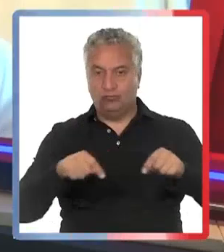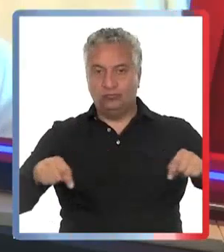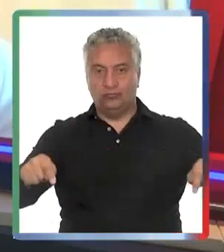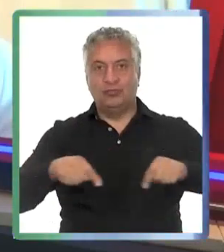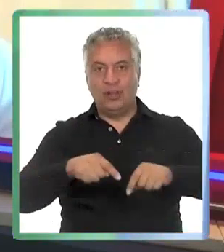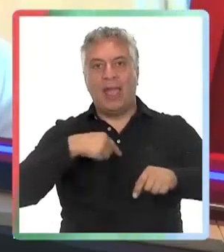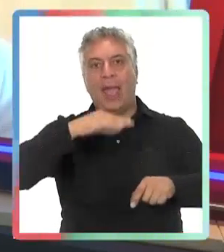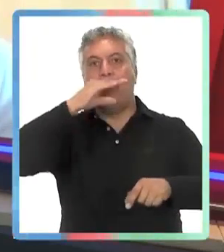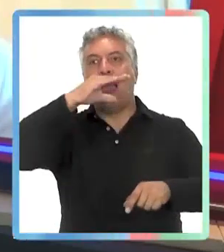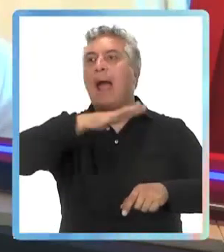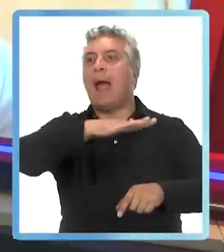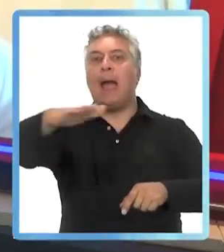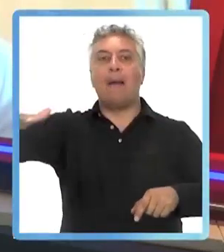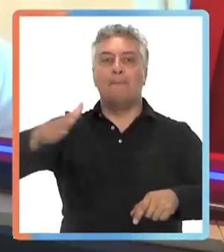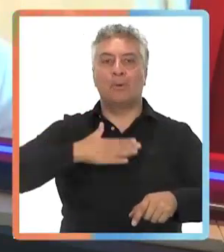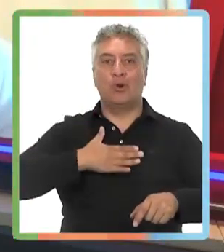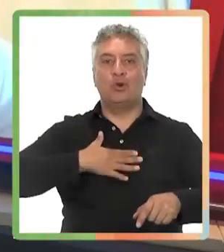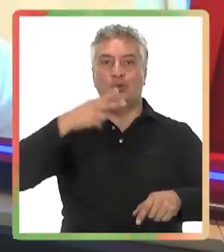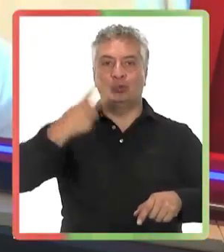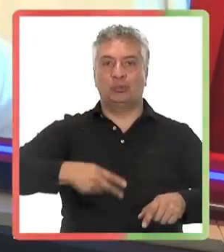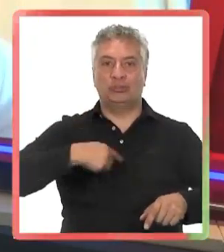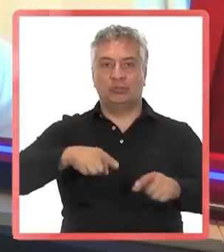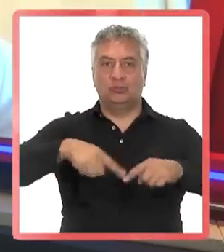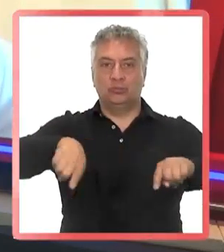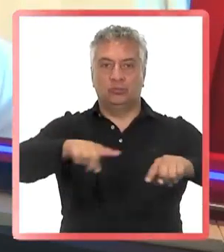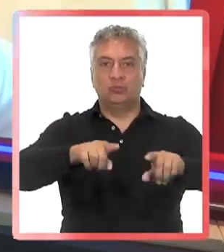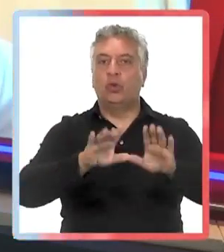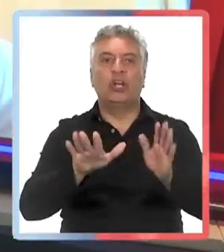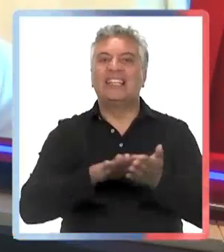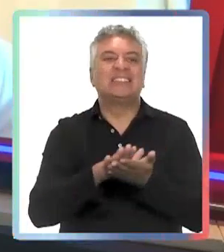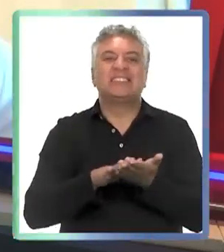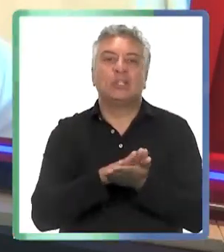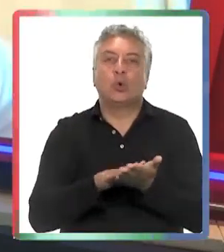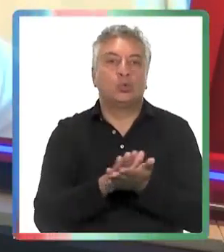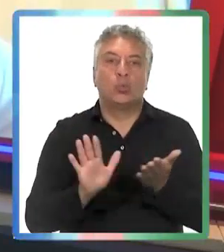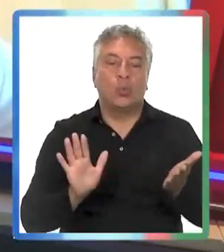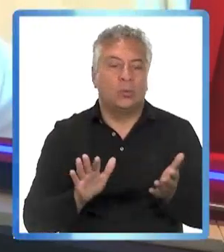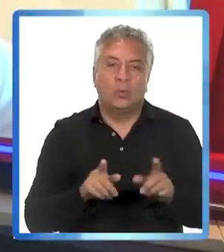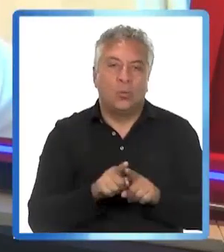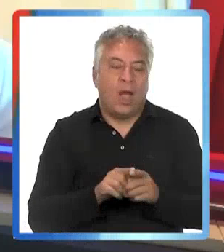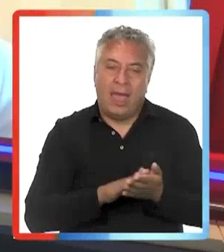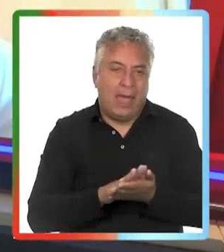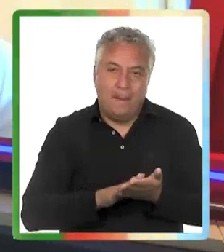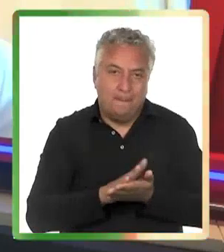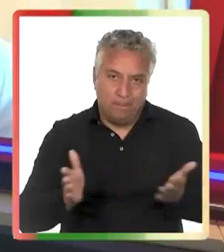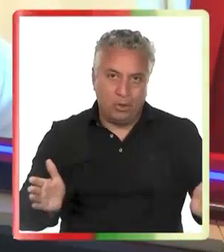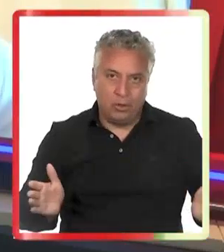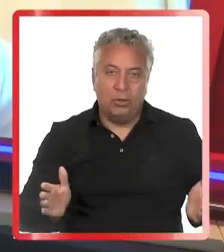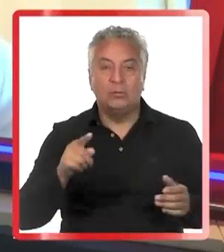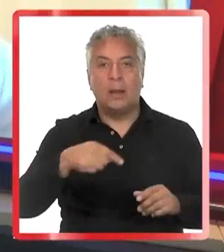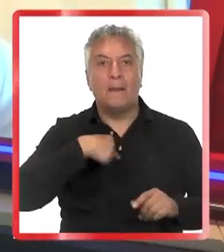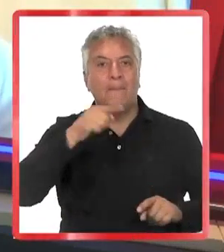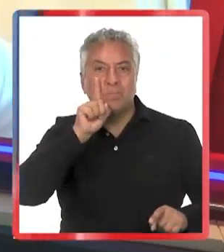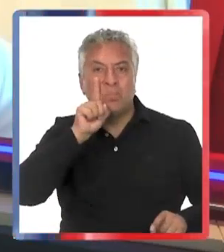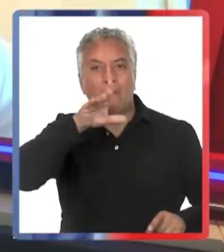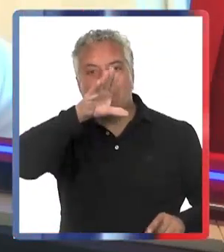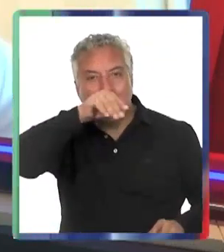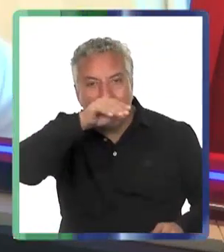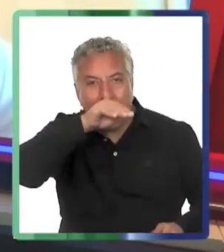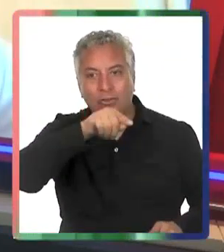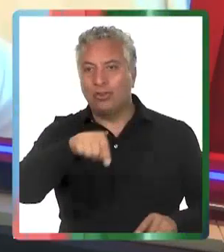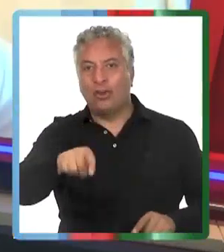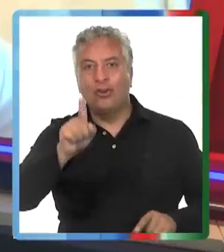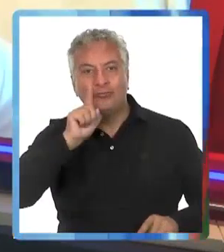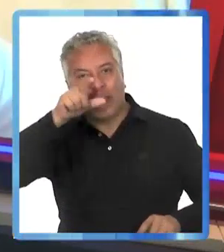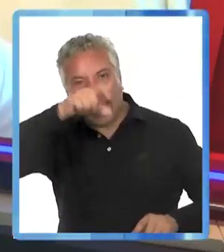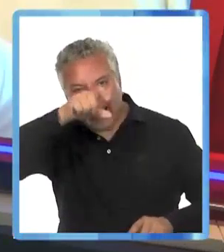ejemplo, si yo tengo un corral en mi campo, por ejemplo, ¿no? Un ejemplo, una situación hipotética. O si yo tengo, por ejemplo, patos,